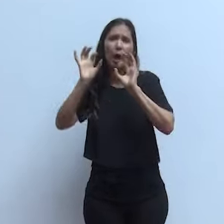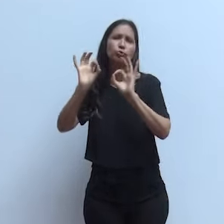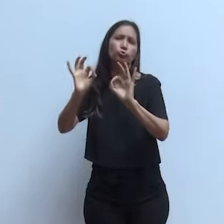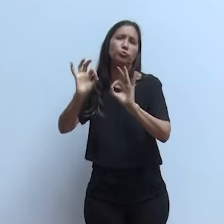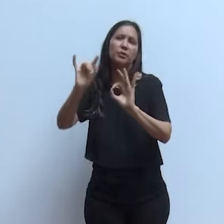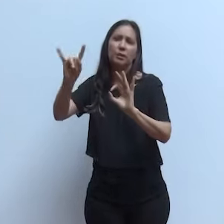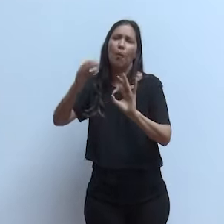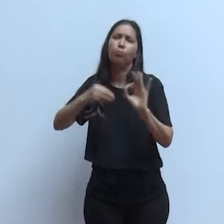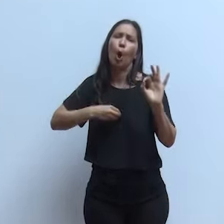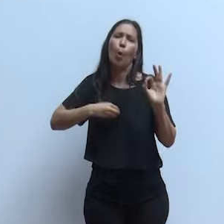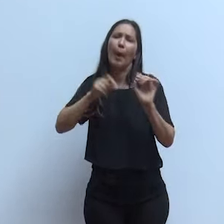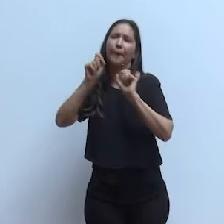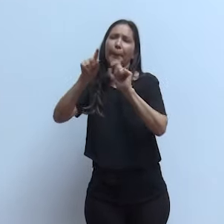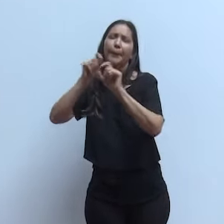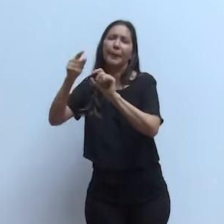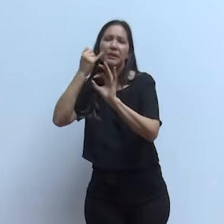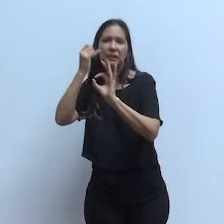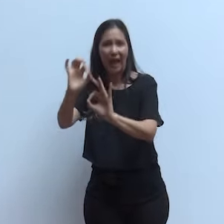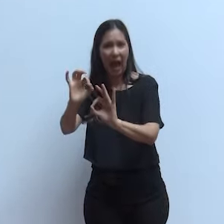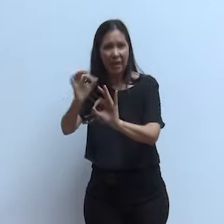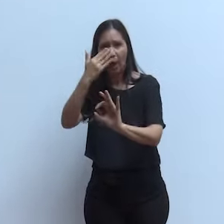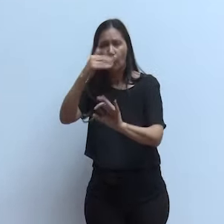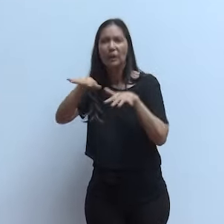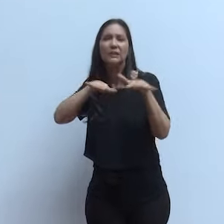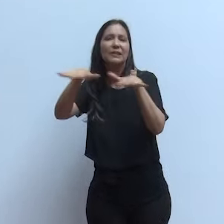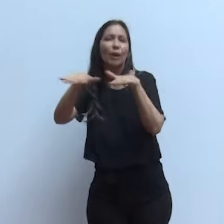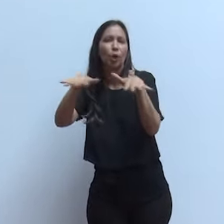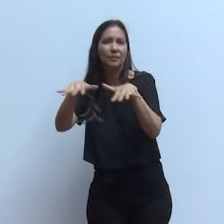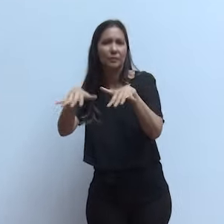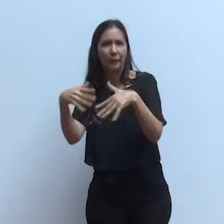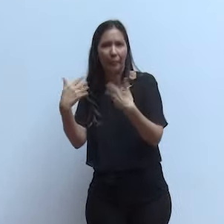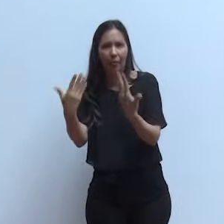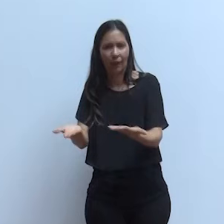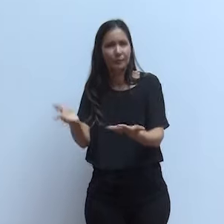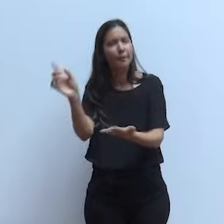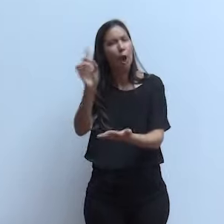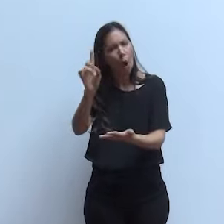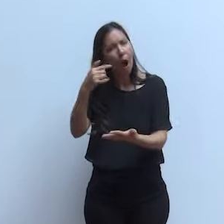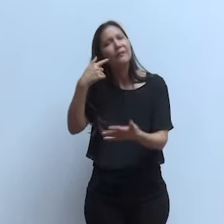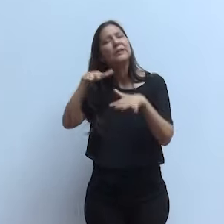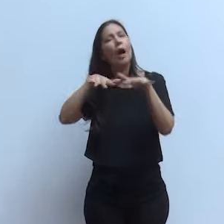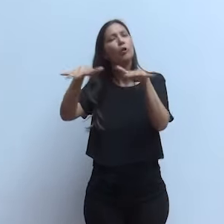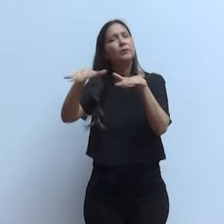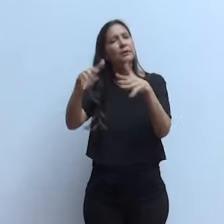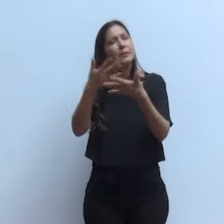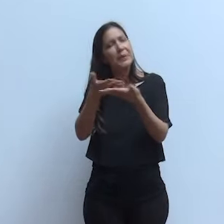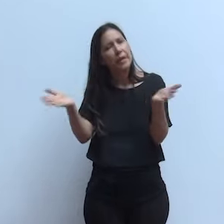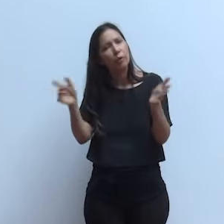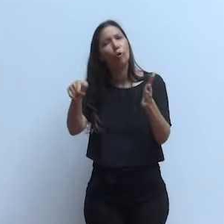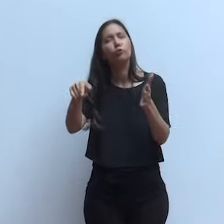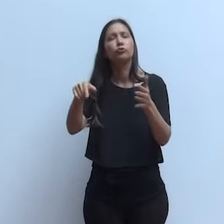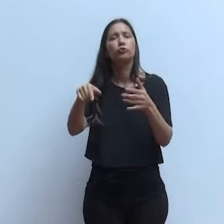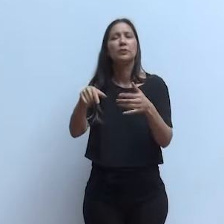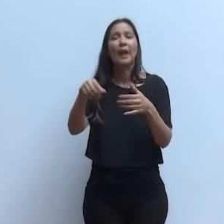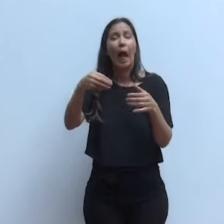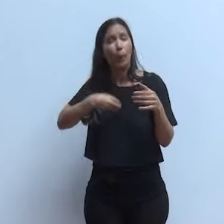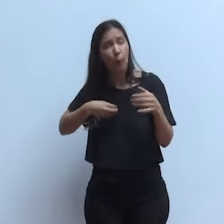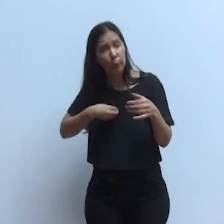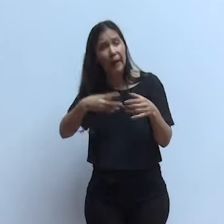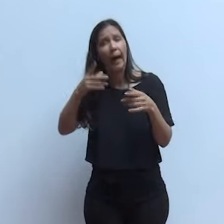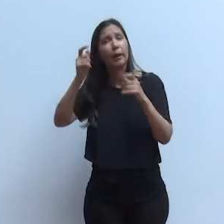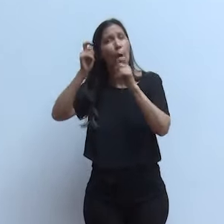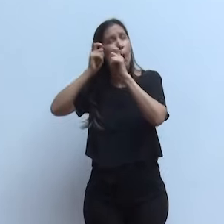voluntad conduce los acontecimientos pero me parece que detrás de los acontecimientos no de la voluntad y los pensamientos